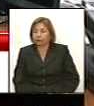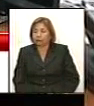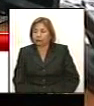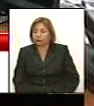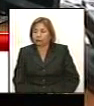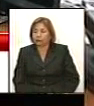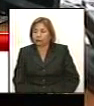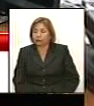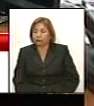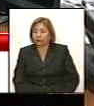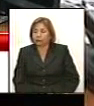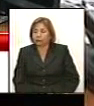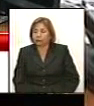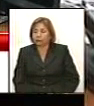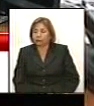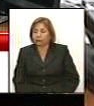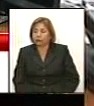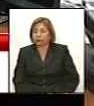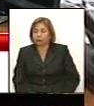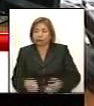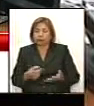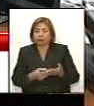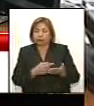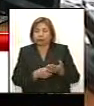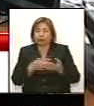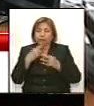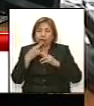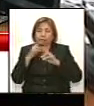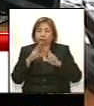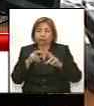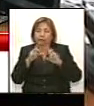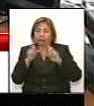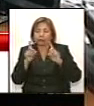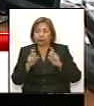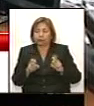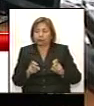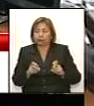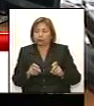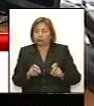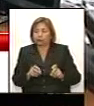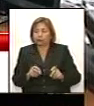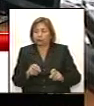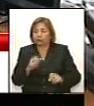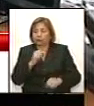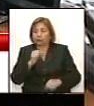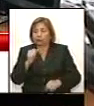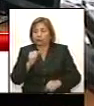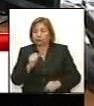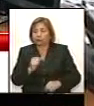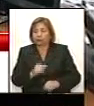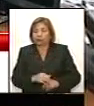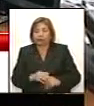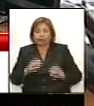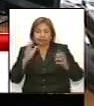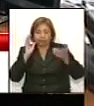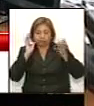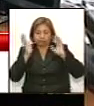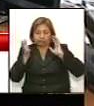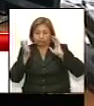quisiera, discrepar un poco de la respuesta que se ha dado a la pregunta que se formuló desde Hiperderecho, porque creo que hay una